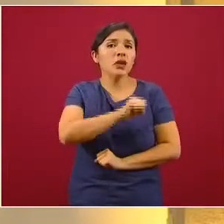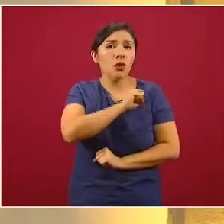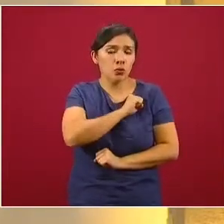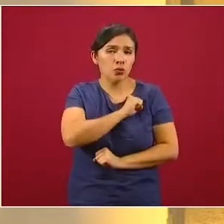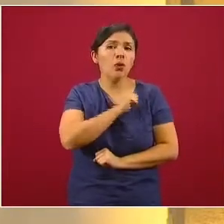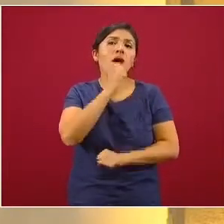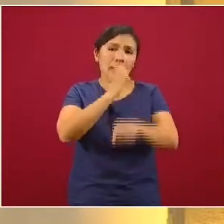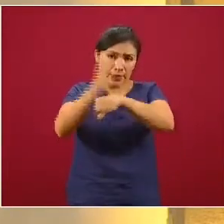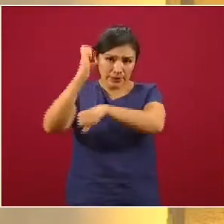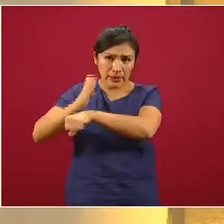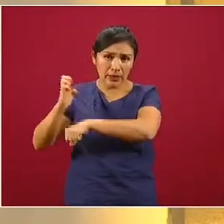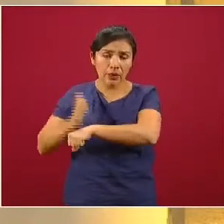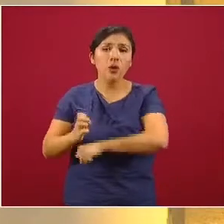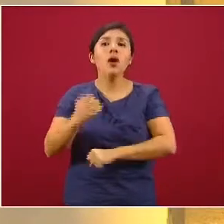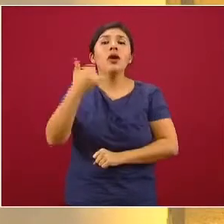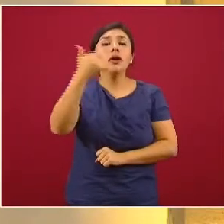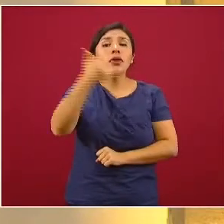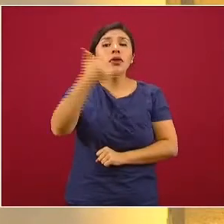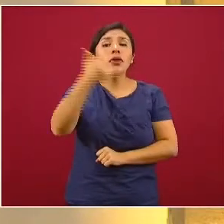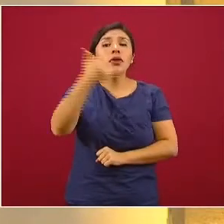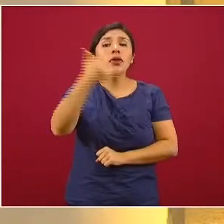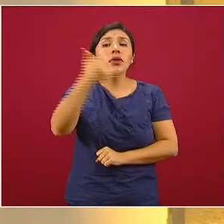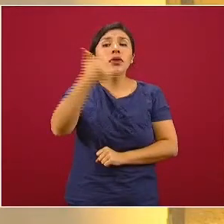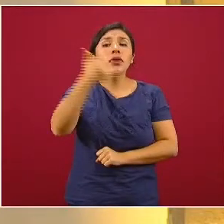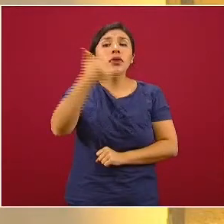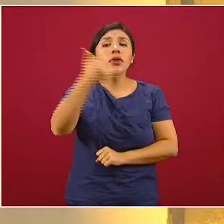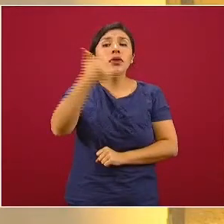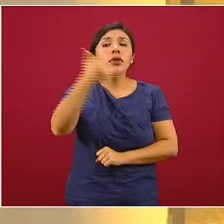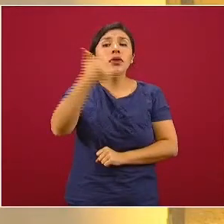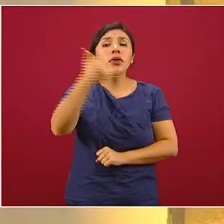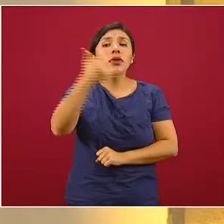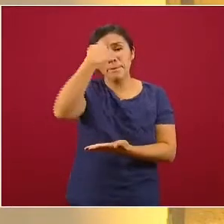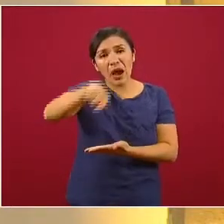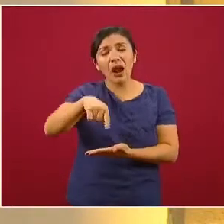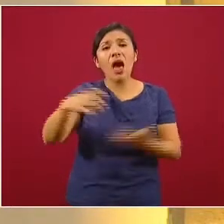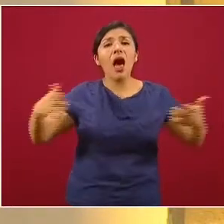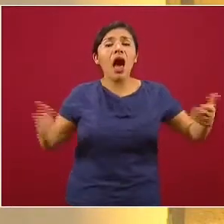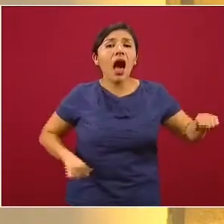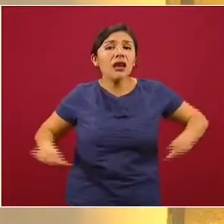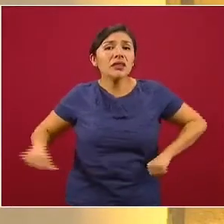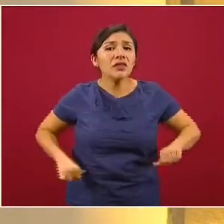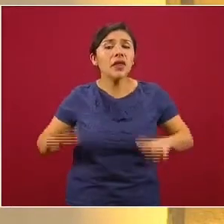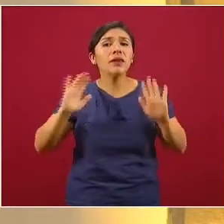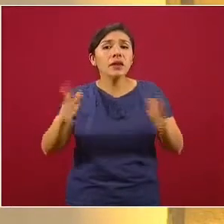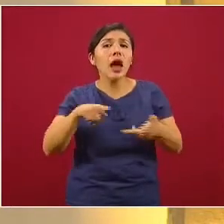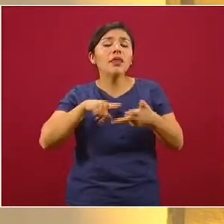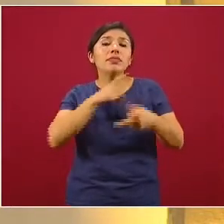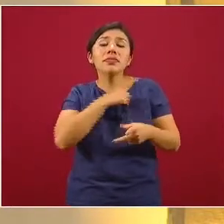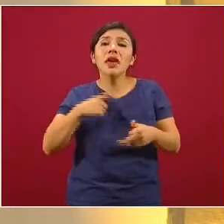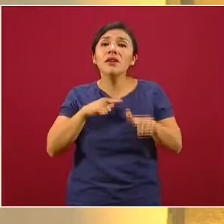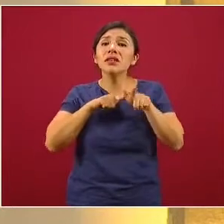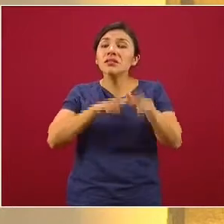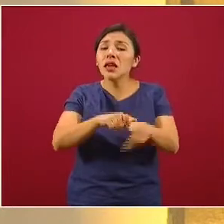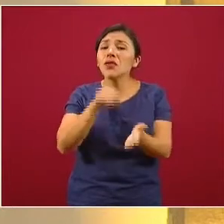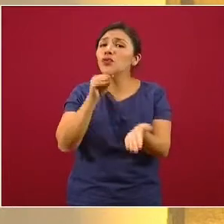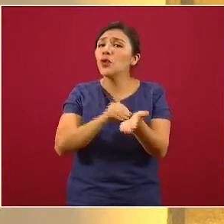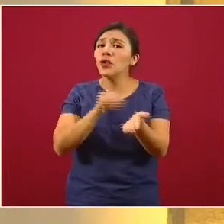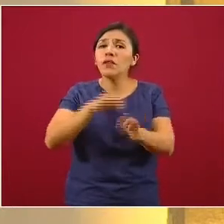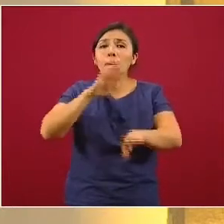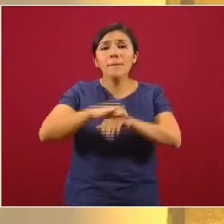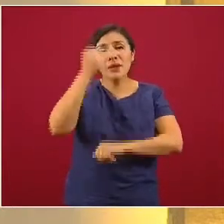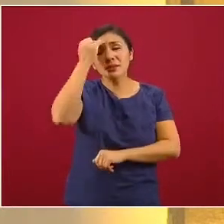el nivel estatal y que implicarán las decisiones sobre las actividades que deberán permanecer todavía